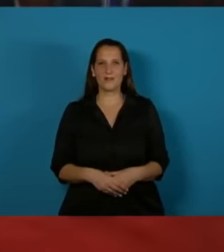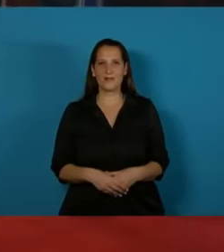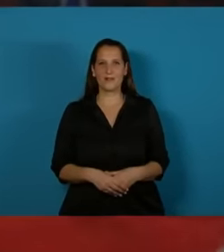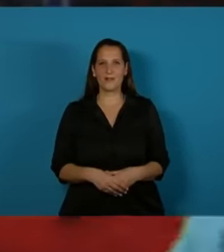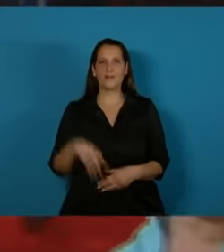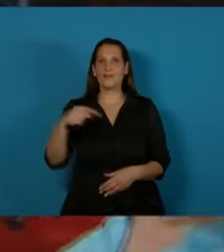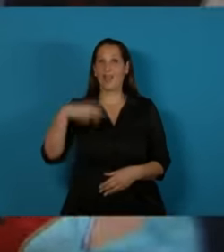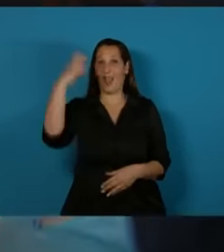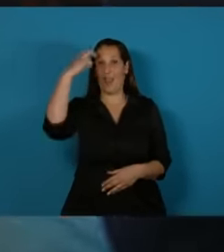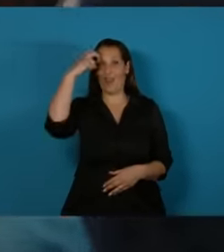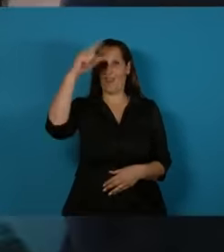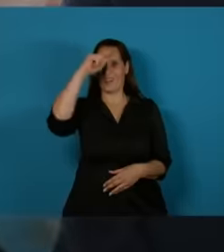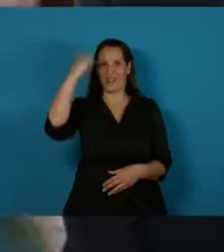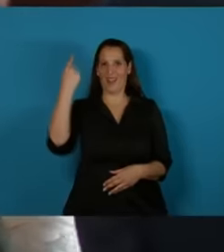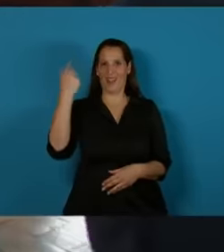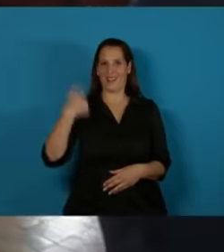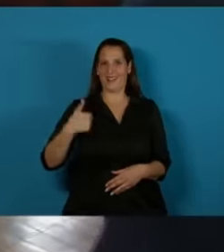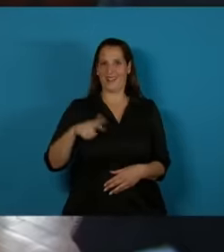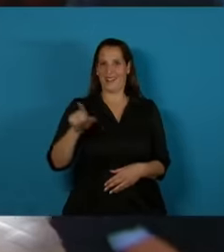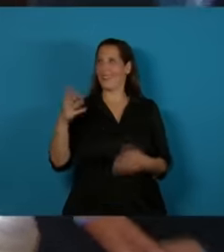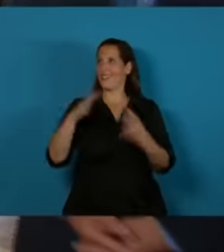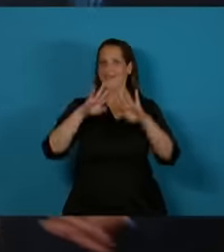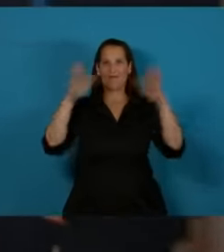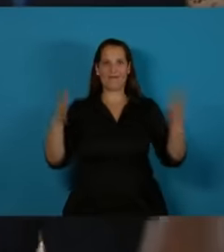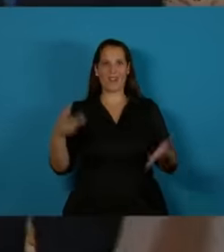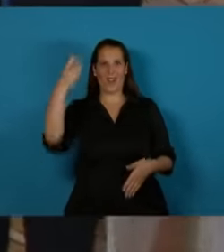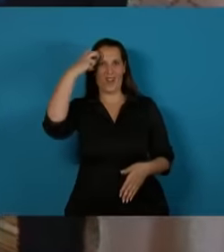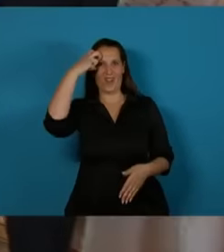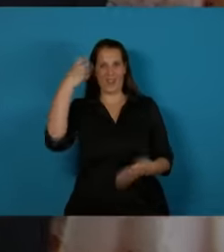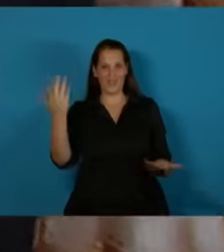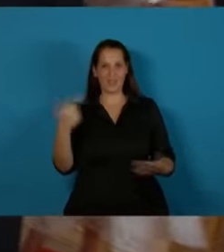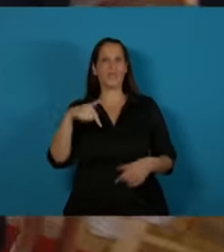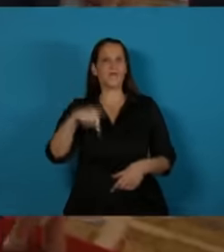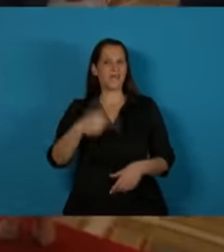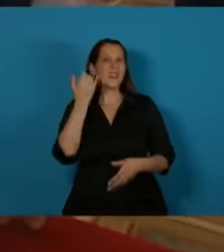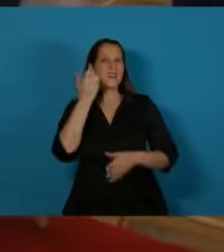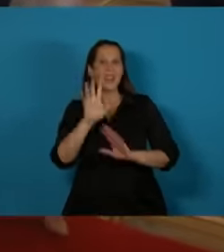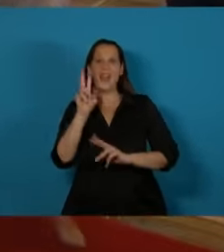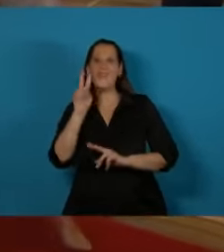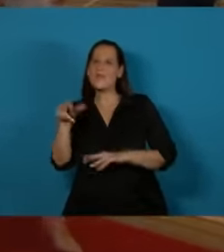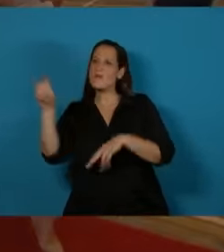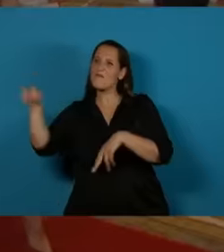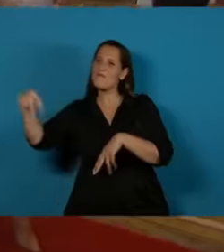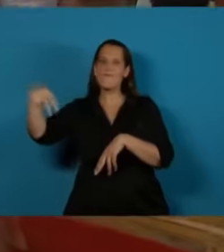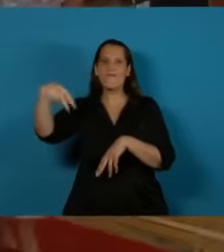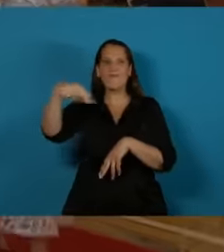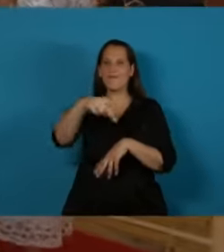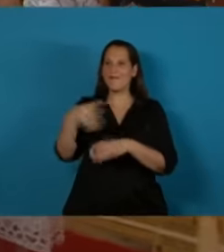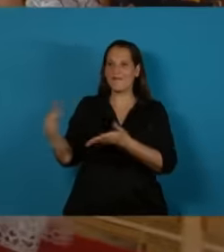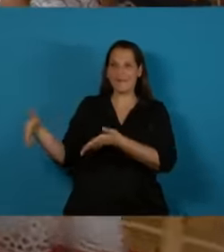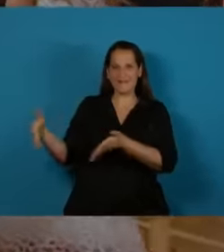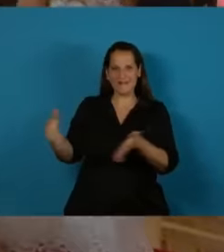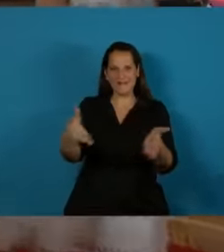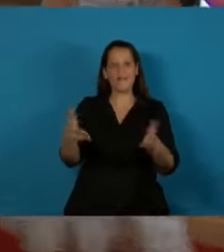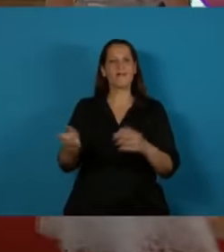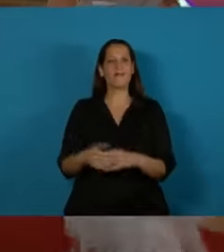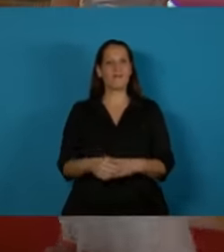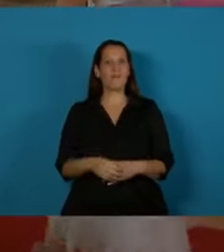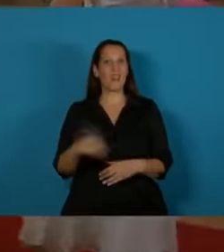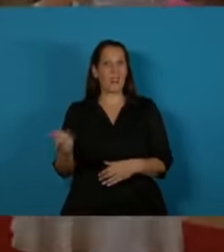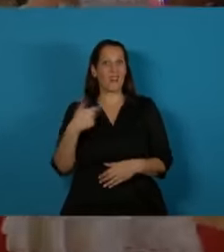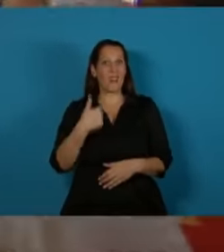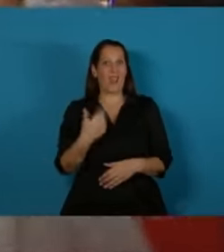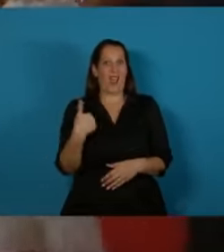en el Congreso de la Nación Argentina. Allí podíamos compartir este recorrido por el facsímil de la Constitución de la